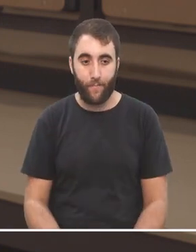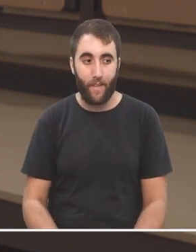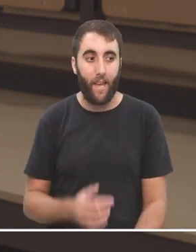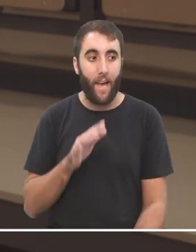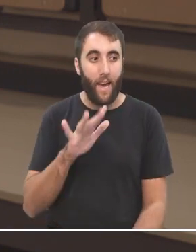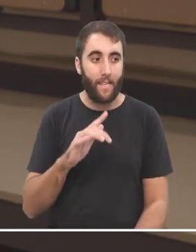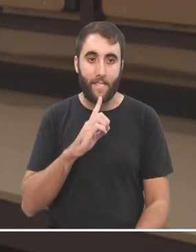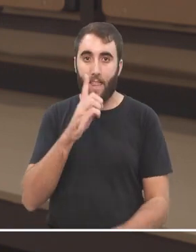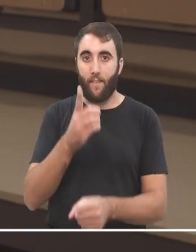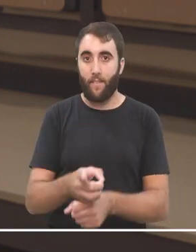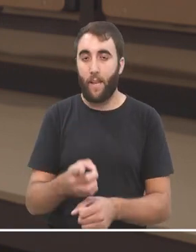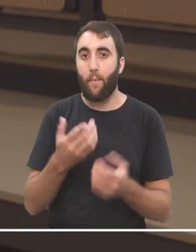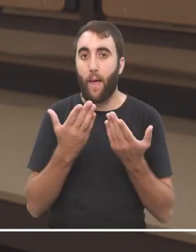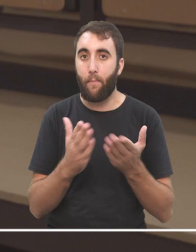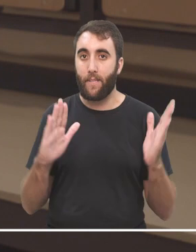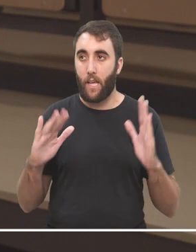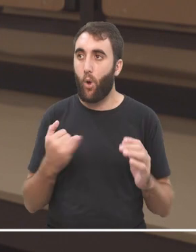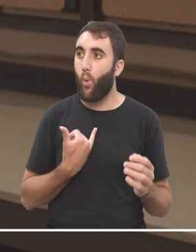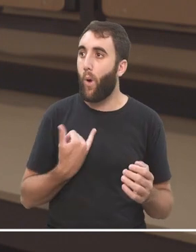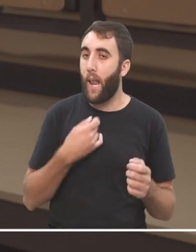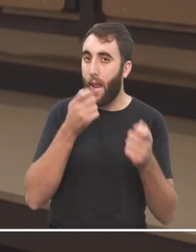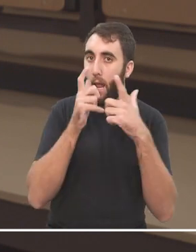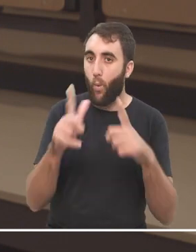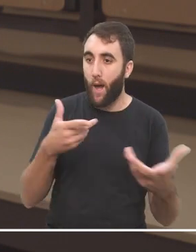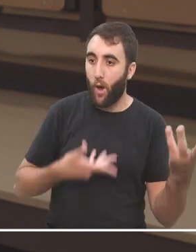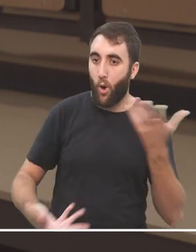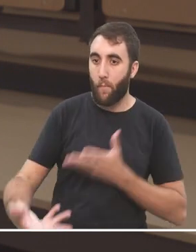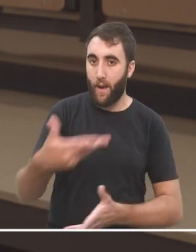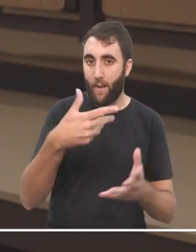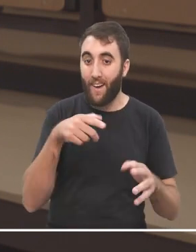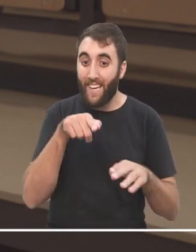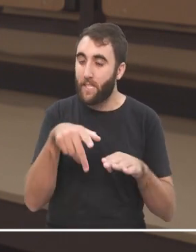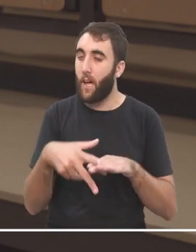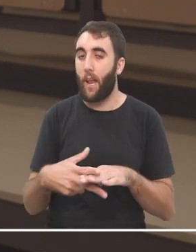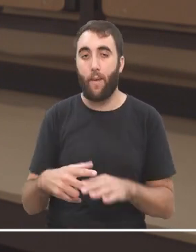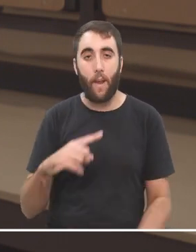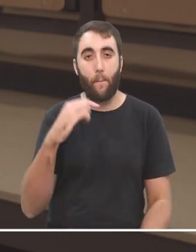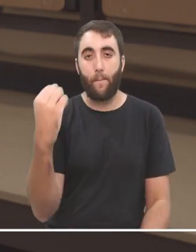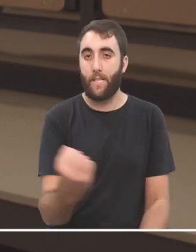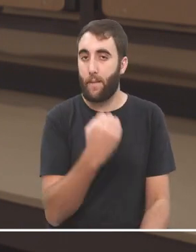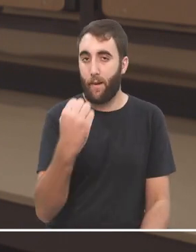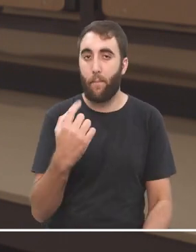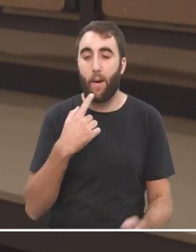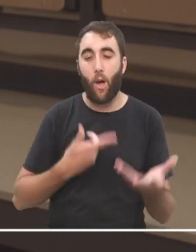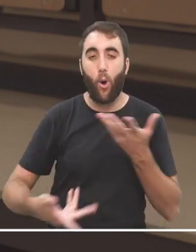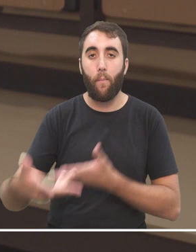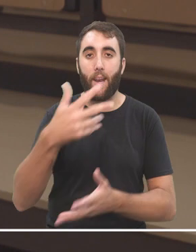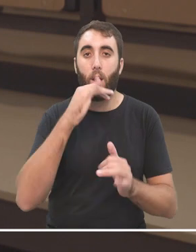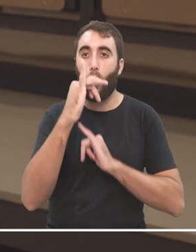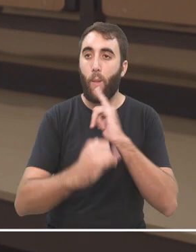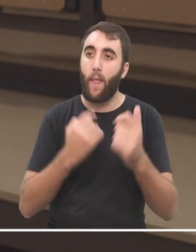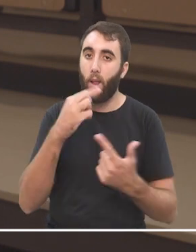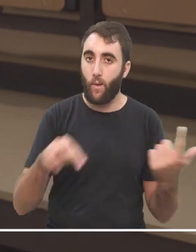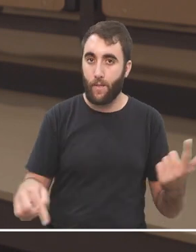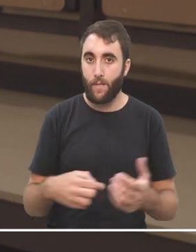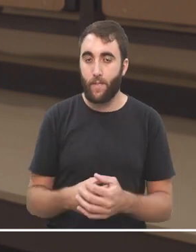donde se define, para empezar, cuál es el lenguaje que compartimos, que es la herramienta principal para compartir realidades.